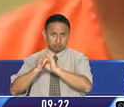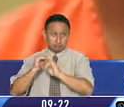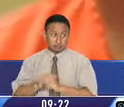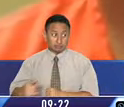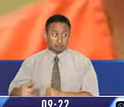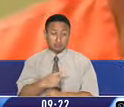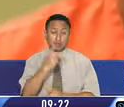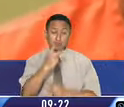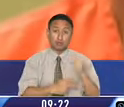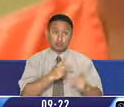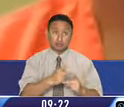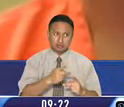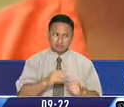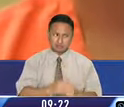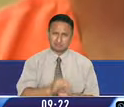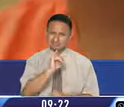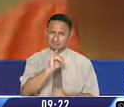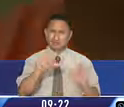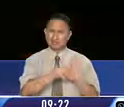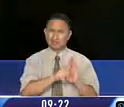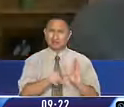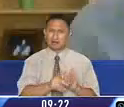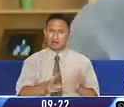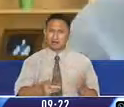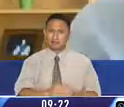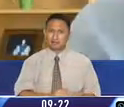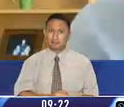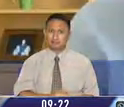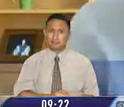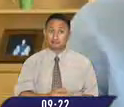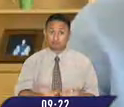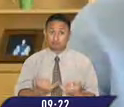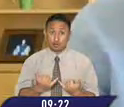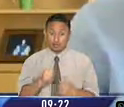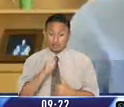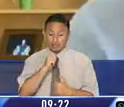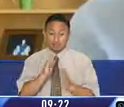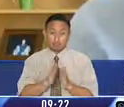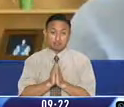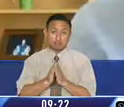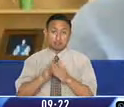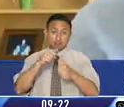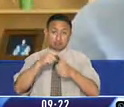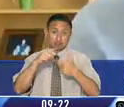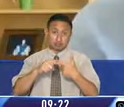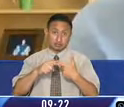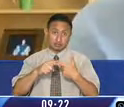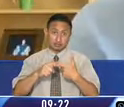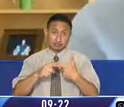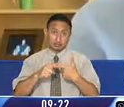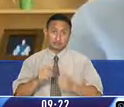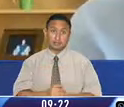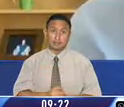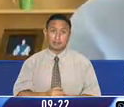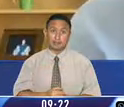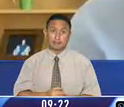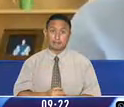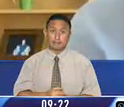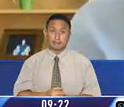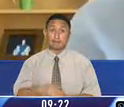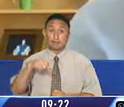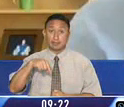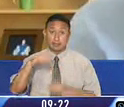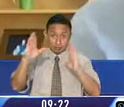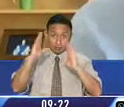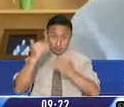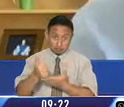al proceso de ilegítimo. Hoy hay recursos pendientes, dos recursos específicamente, que no han sido despachados ni